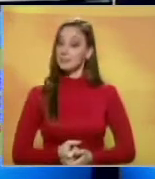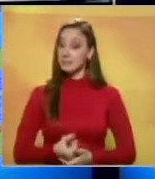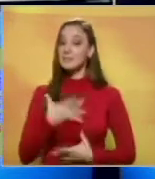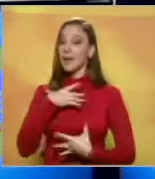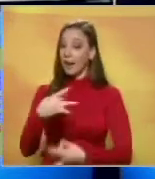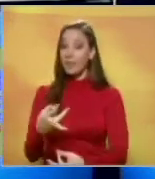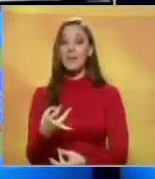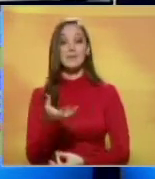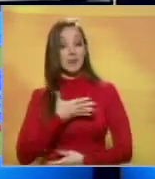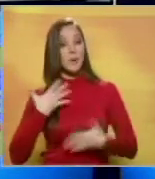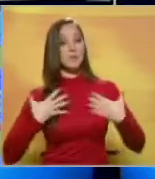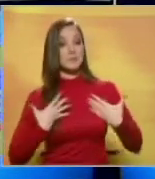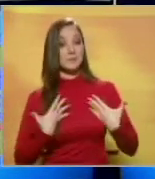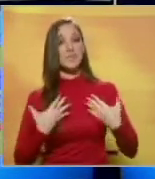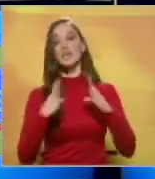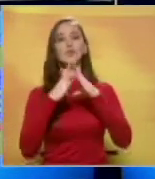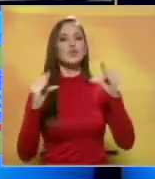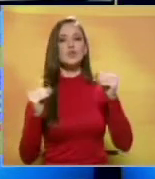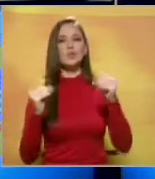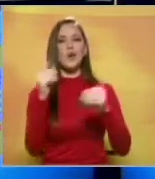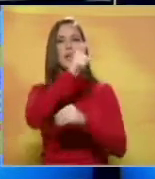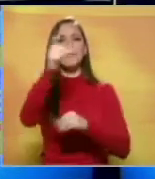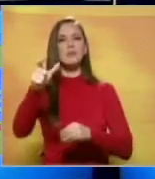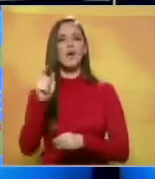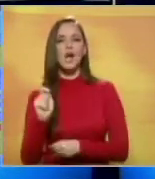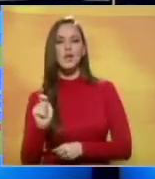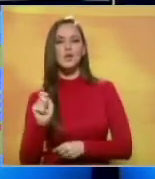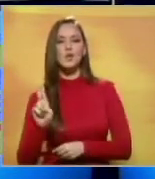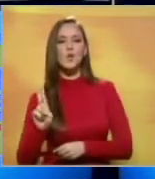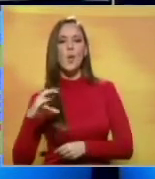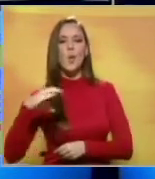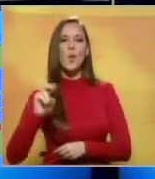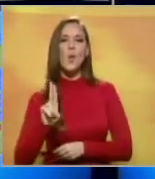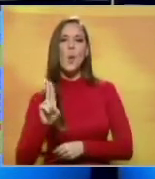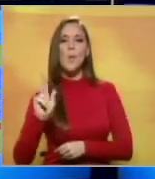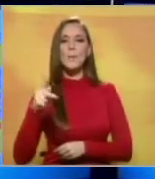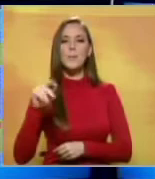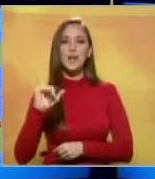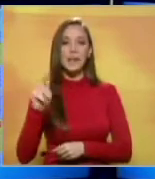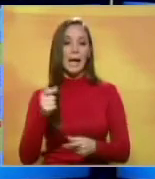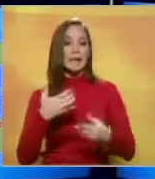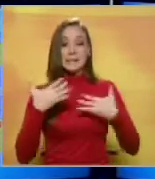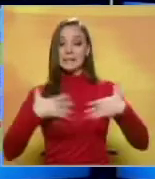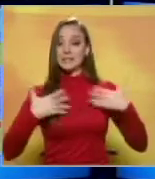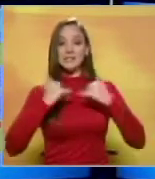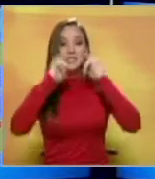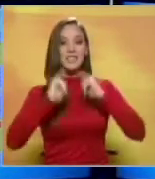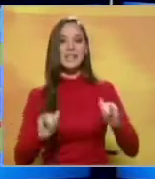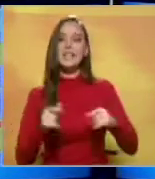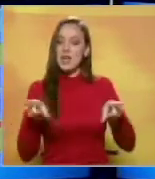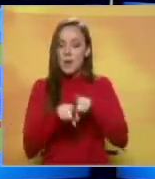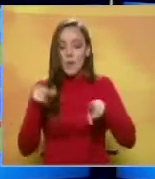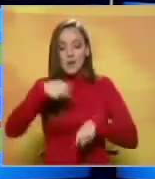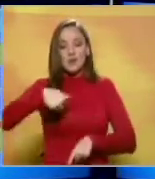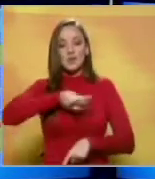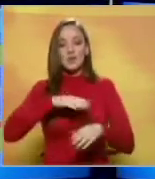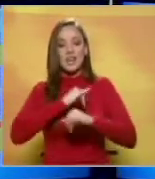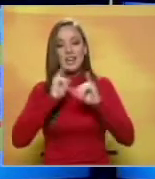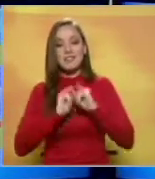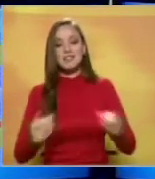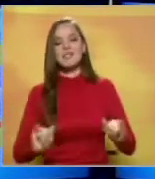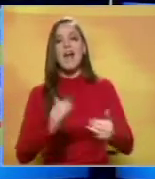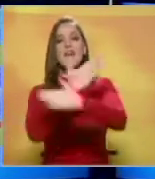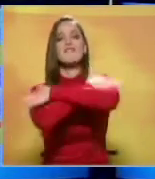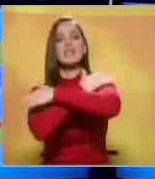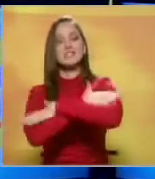qué emocionante no toda la gente de tucupita de está muy feliz por este reconocimiento así como estamos todo el equipo de noticiarios analiza felicitaciones